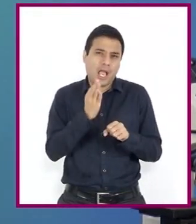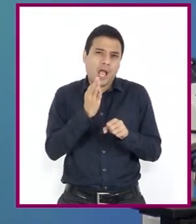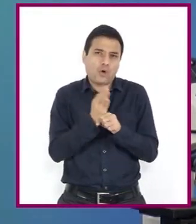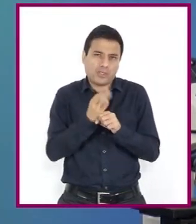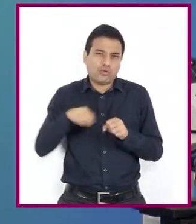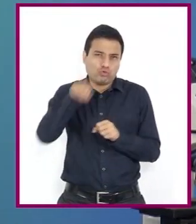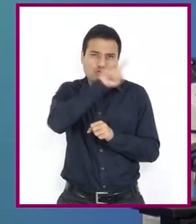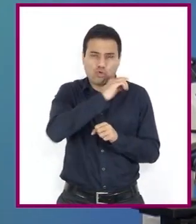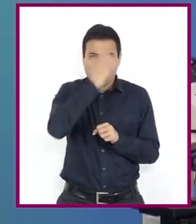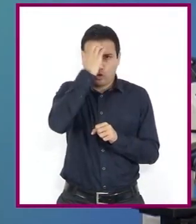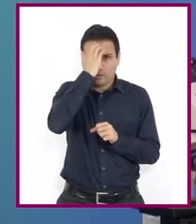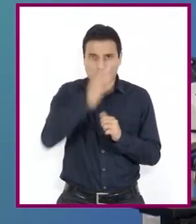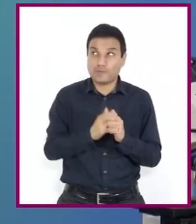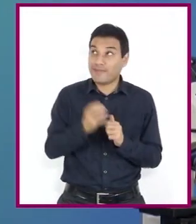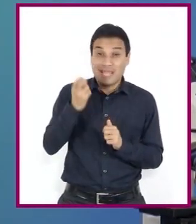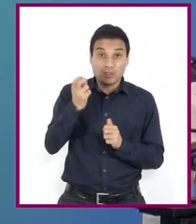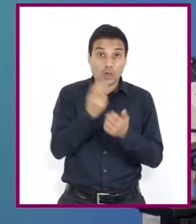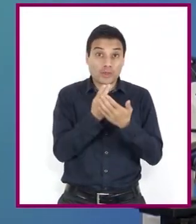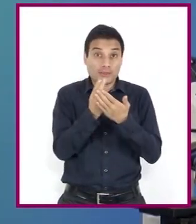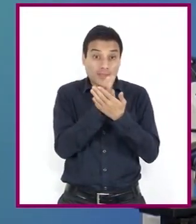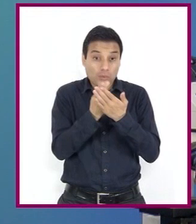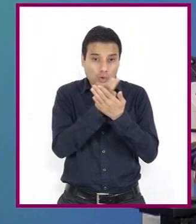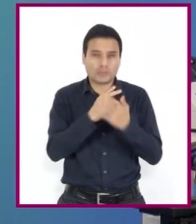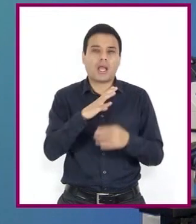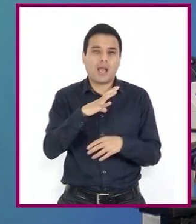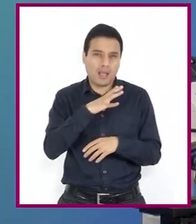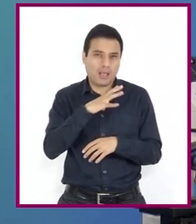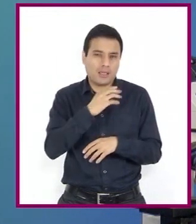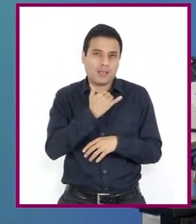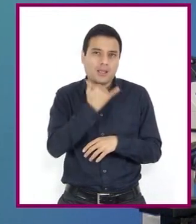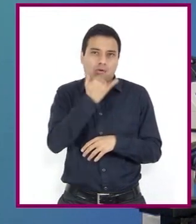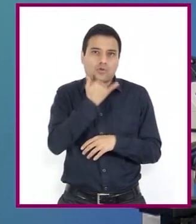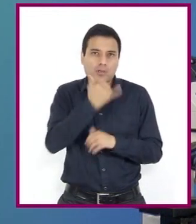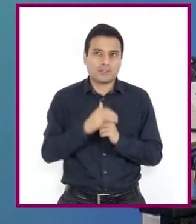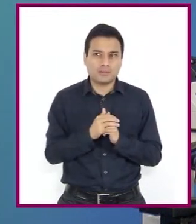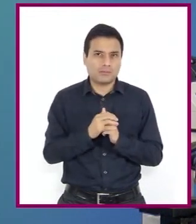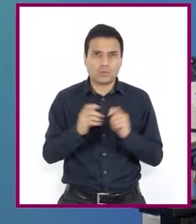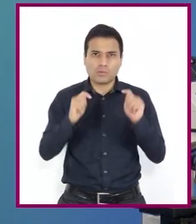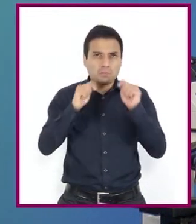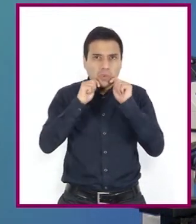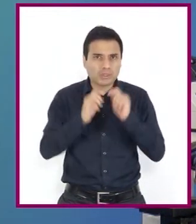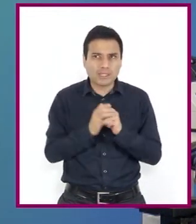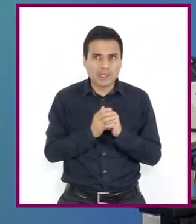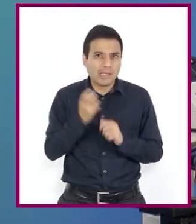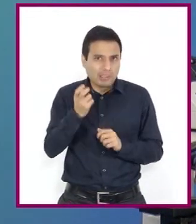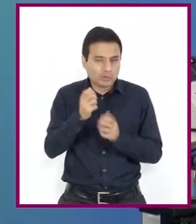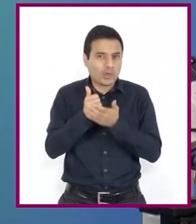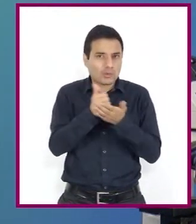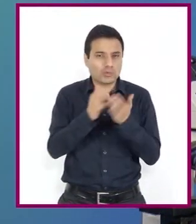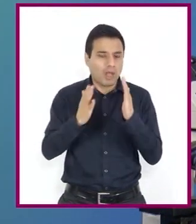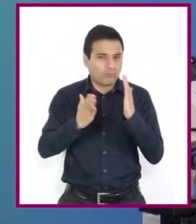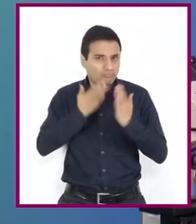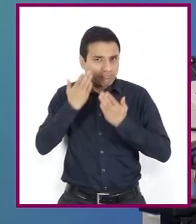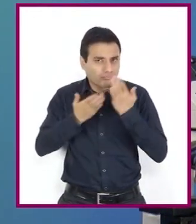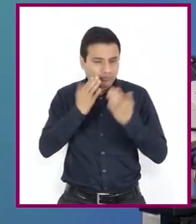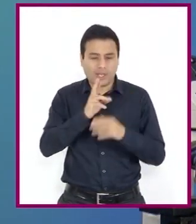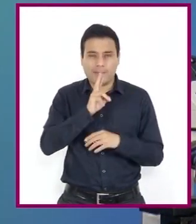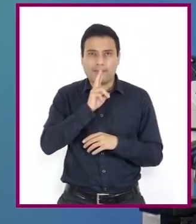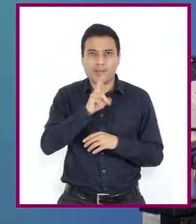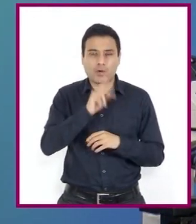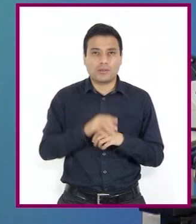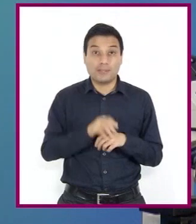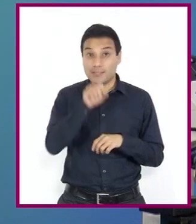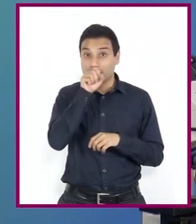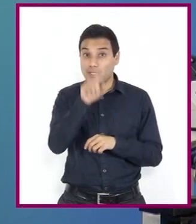que los dibujos de Haeckel tenían errores, dio una pauta importante para su estudio. Además, nos